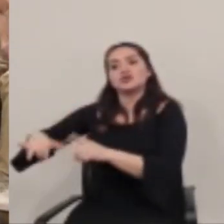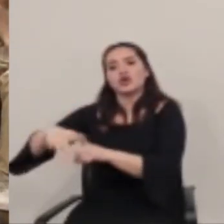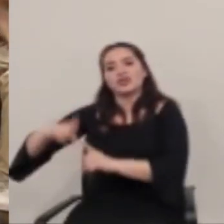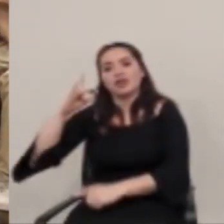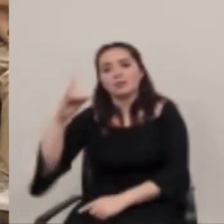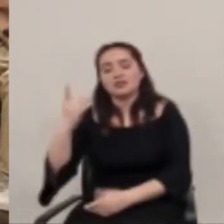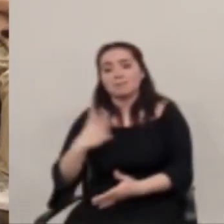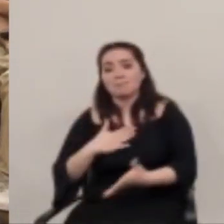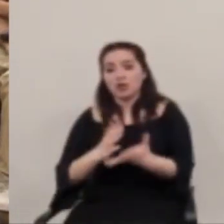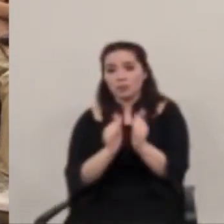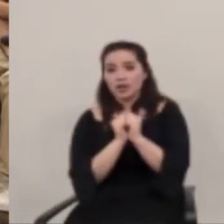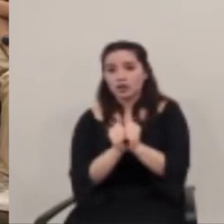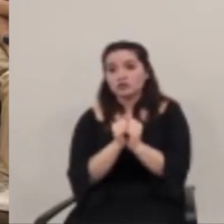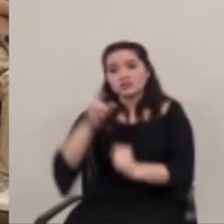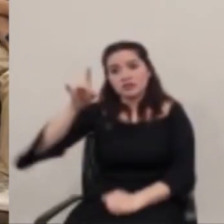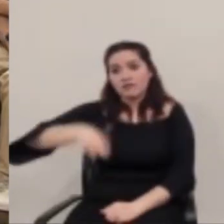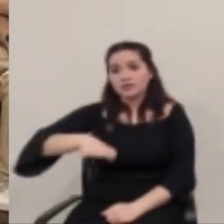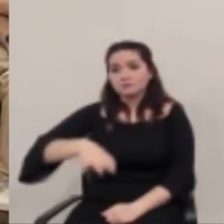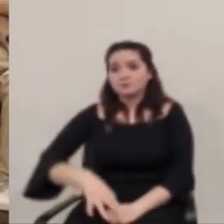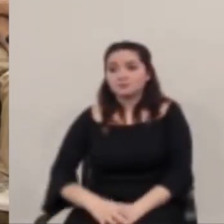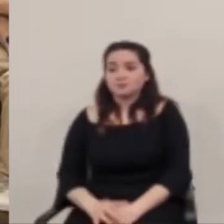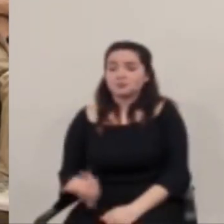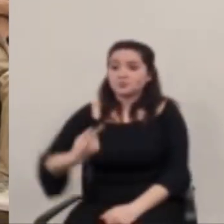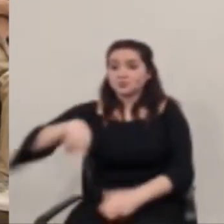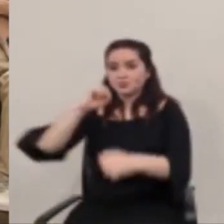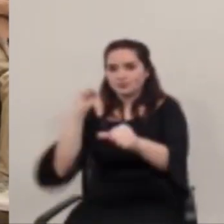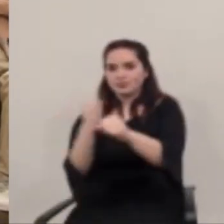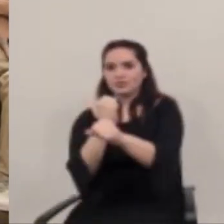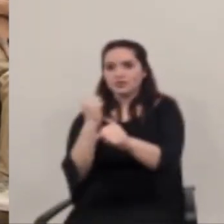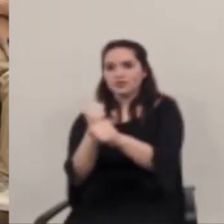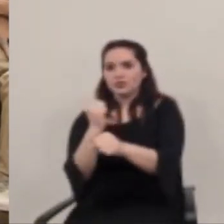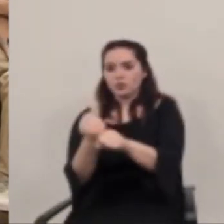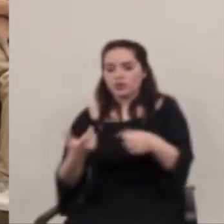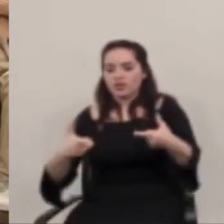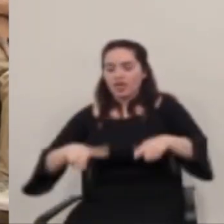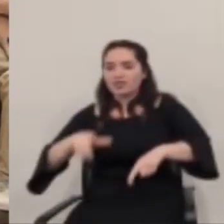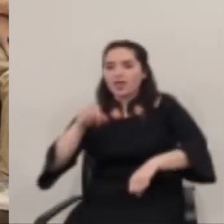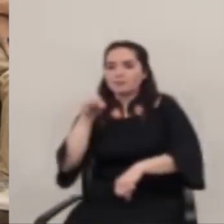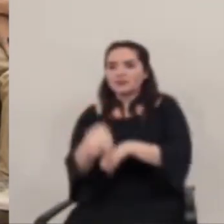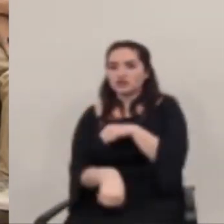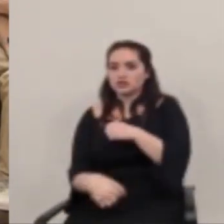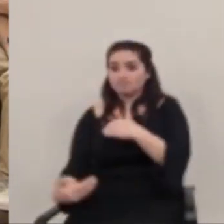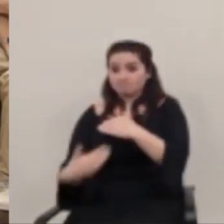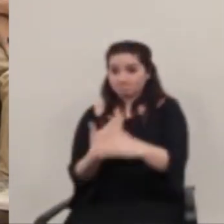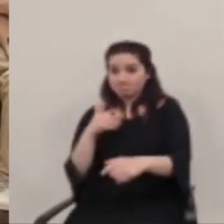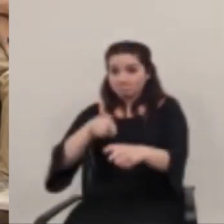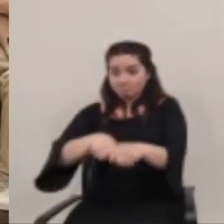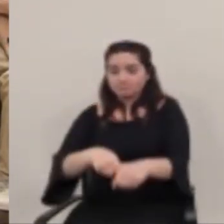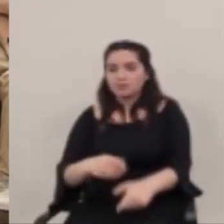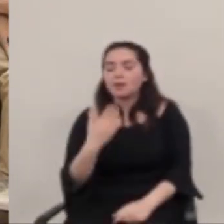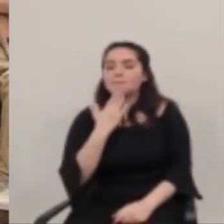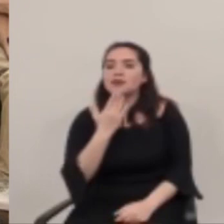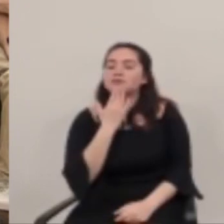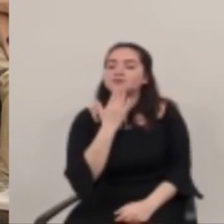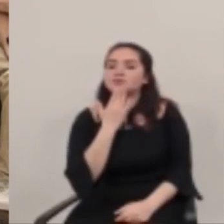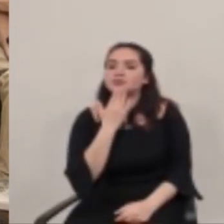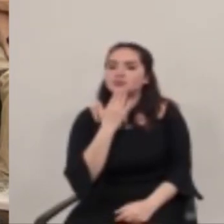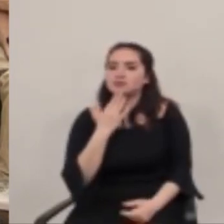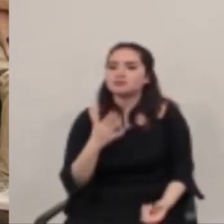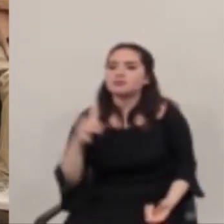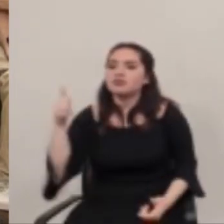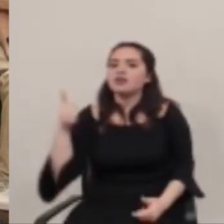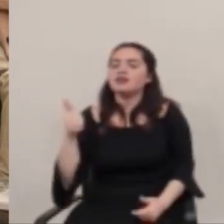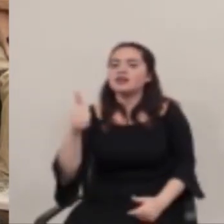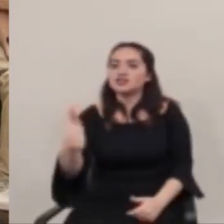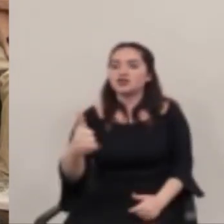Abelli están por ahí, trabajamos con la Unidad de Admisión del Departamento de Pregrado y con la Dirección de